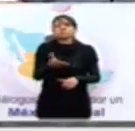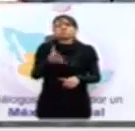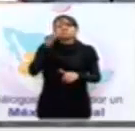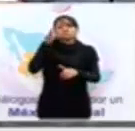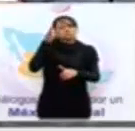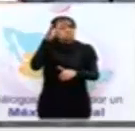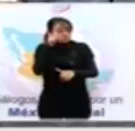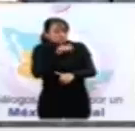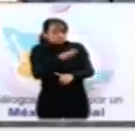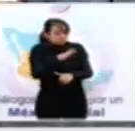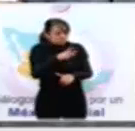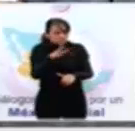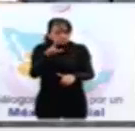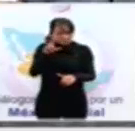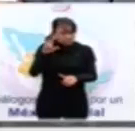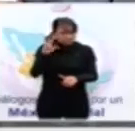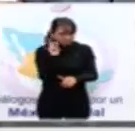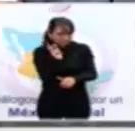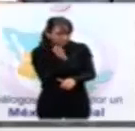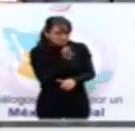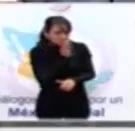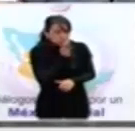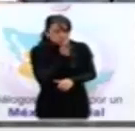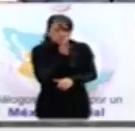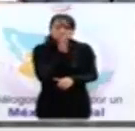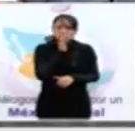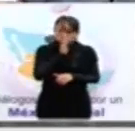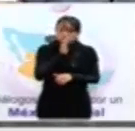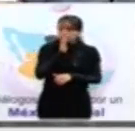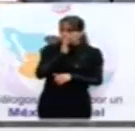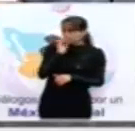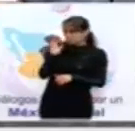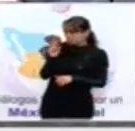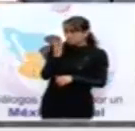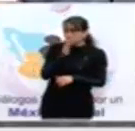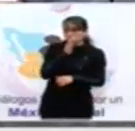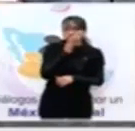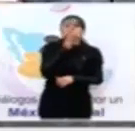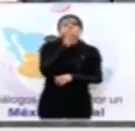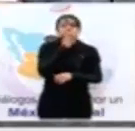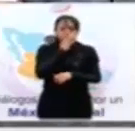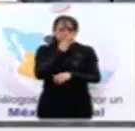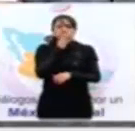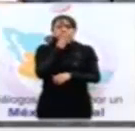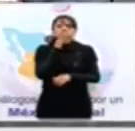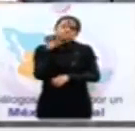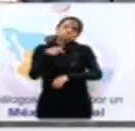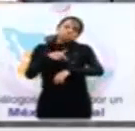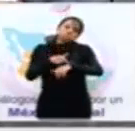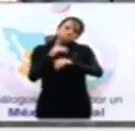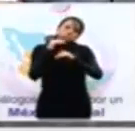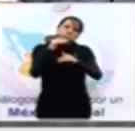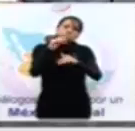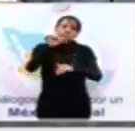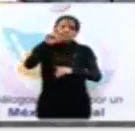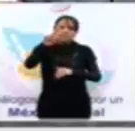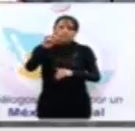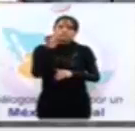El tiempo que tenemos, de acuerdo al acuerdo, son ¿qué? 30 minutos. Son 30